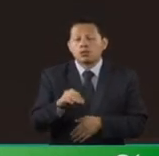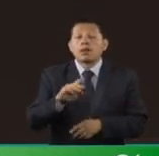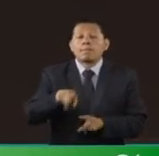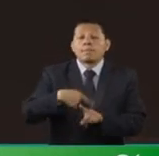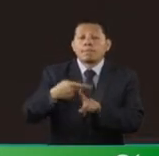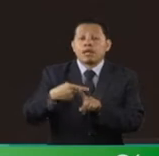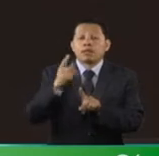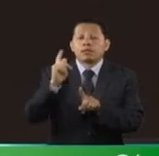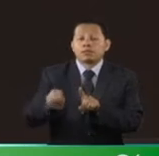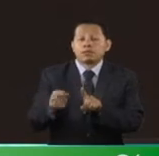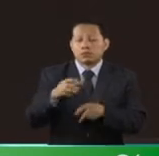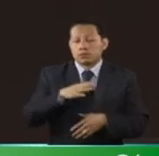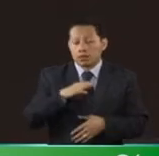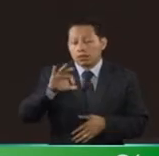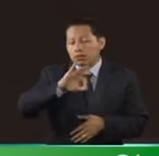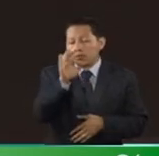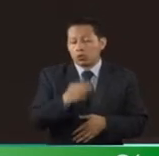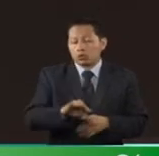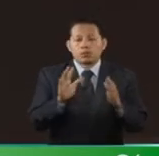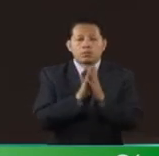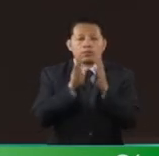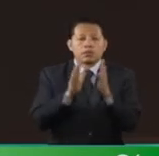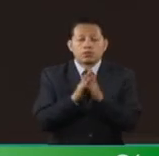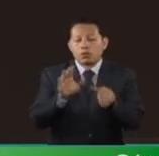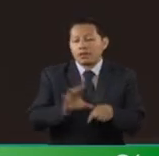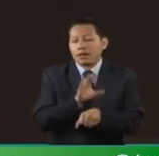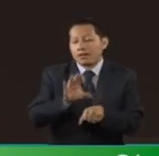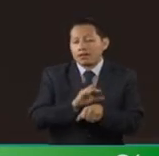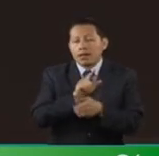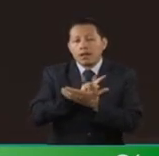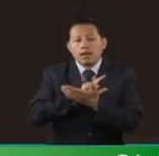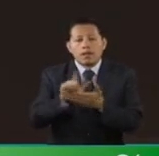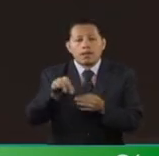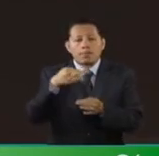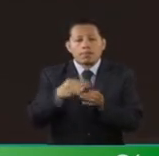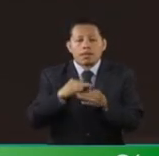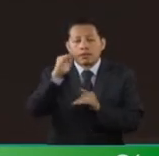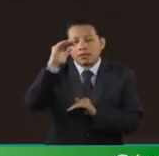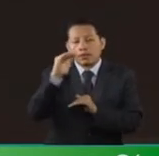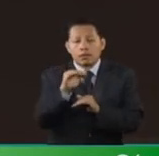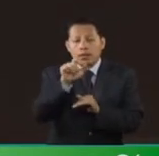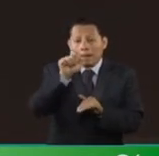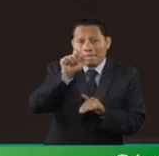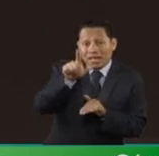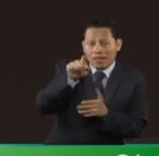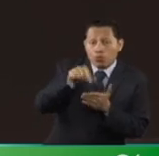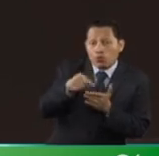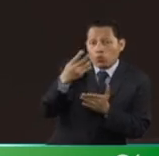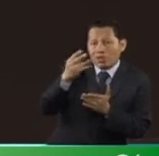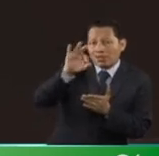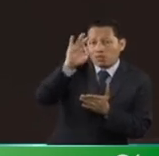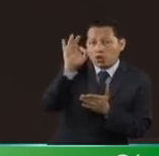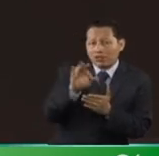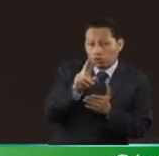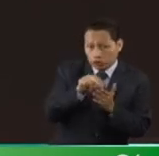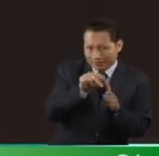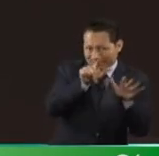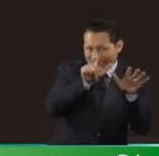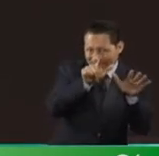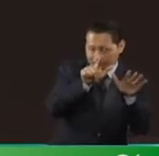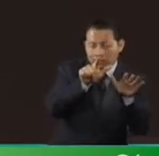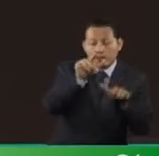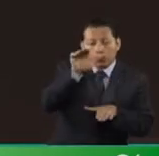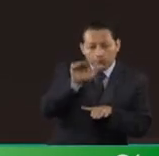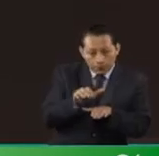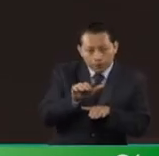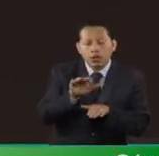Además, el porcentaje de participación de energía limpia descendió del 27.4% en 2017